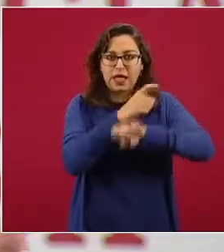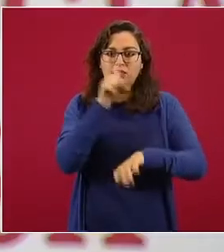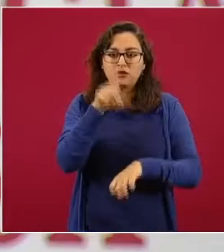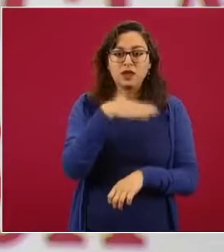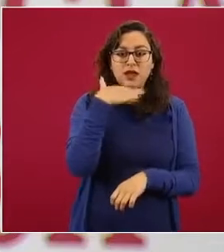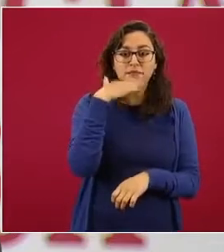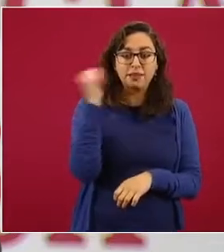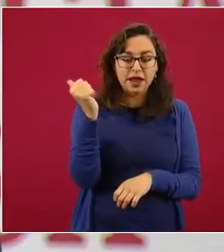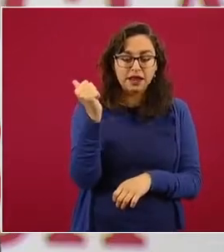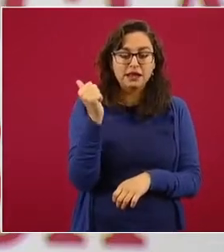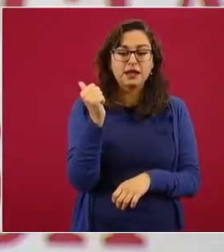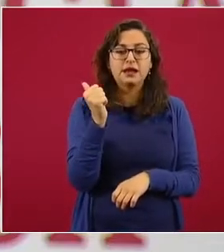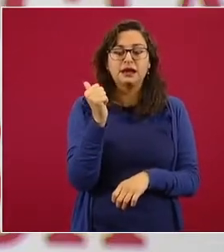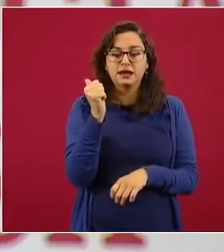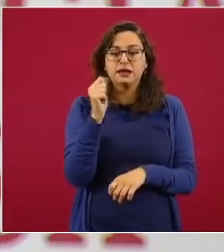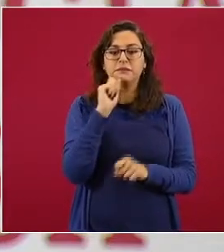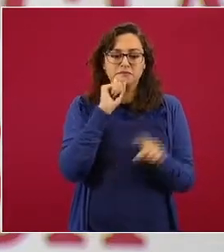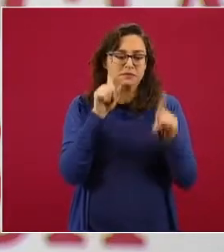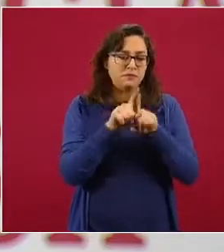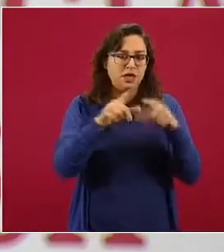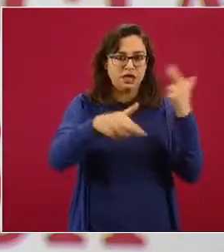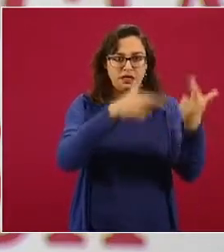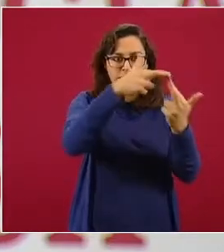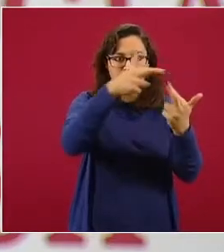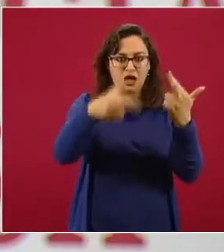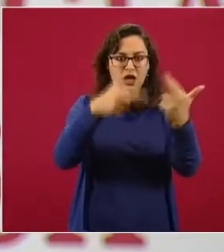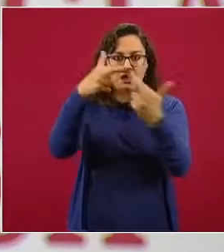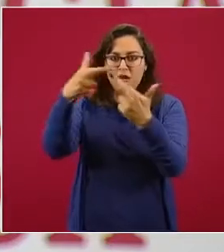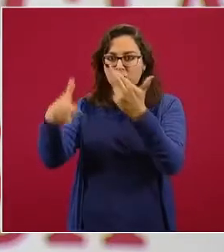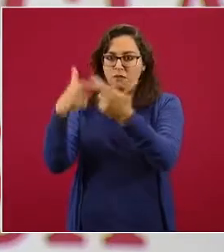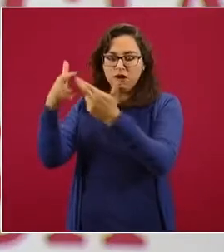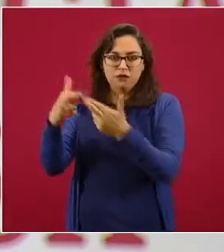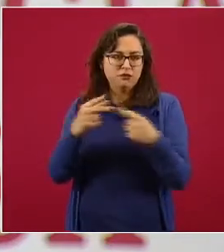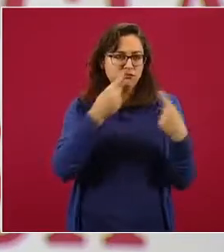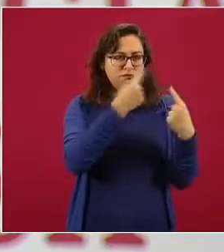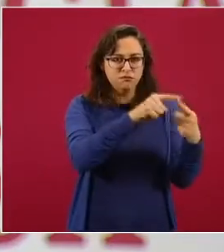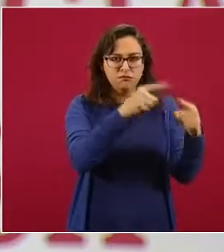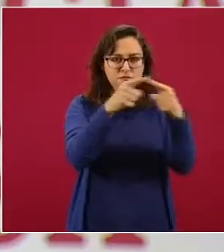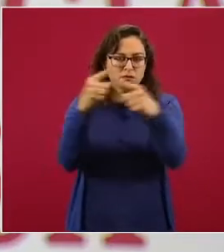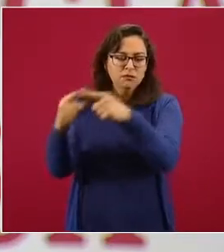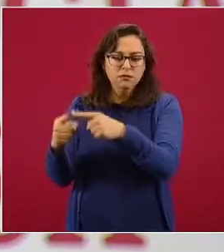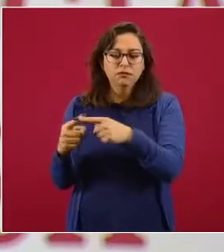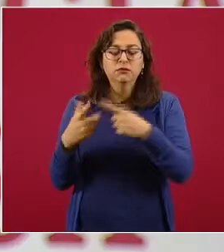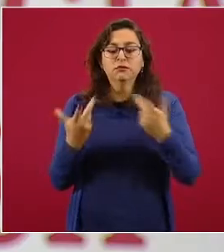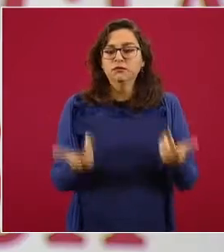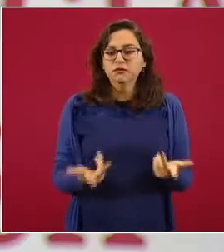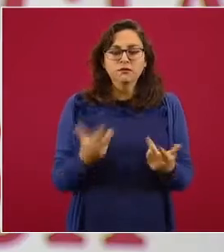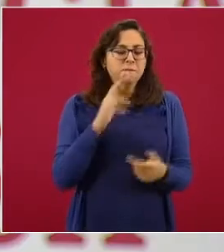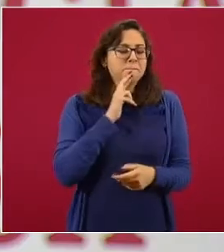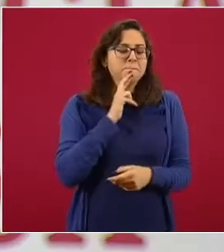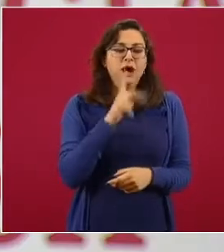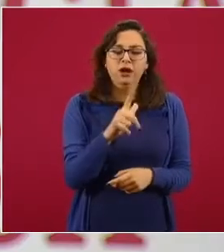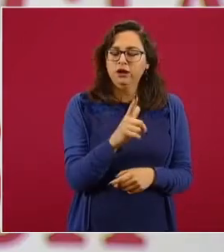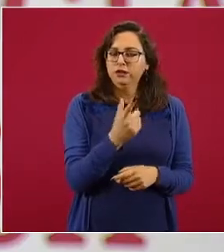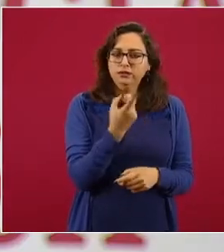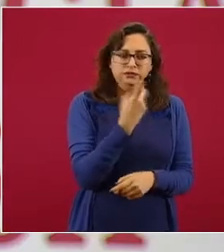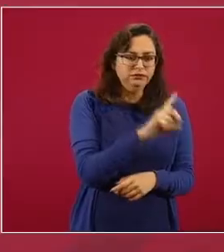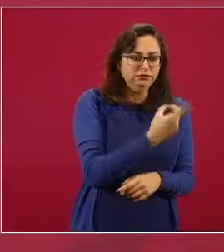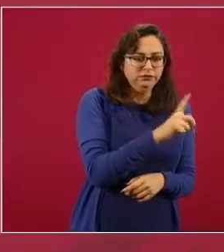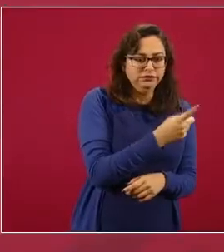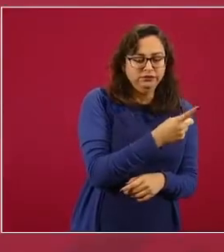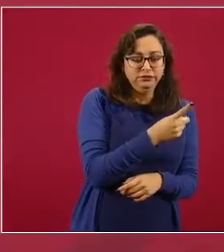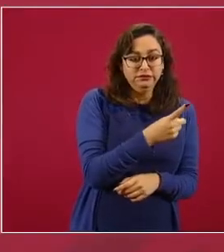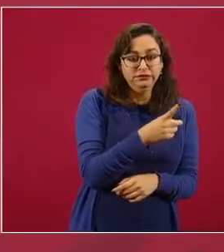serán también sus regiones, el equivalente a estados. El mejor escenario, fines de diciembre. Peor